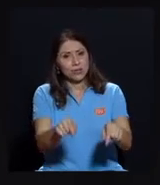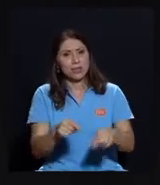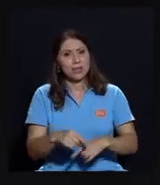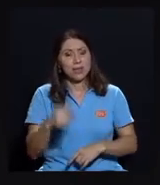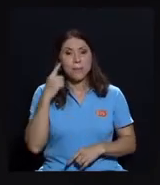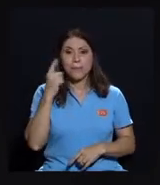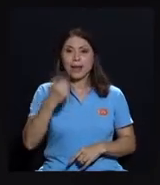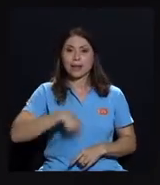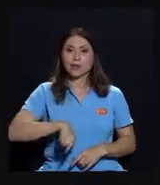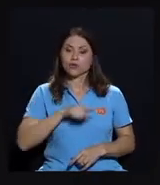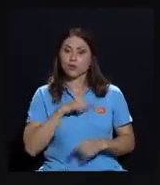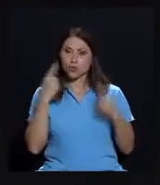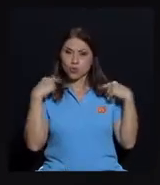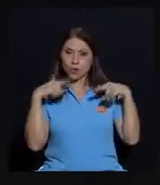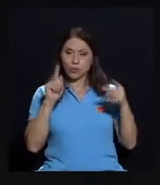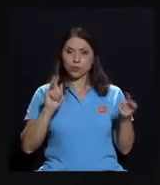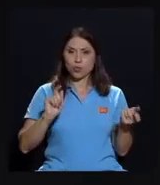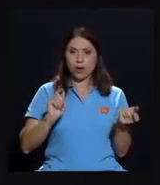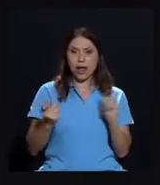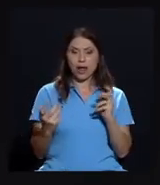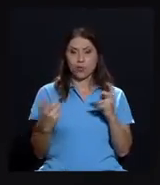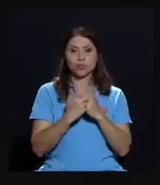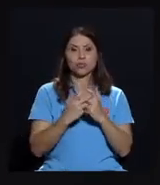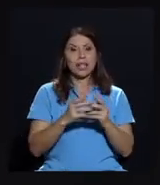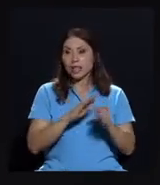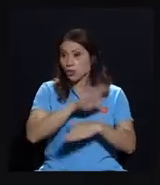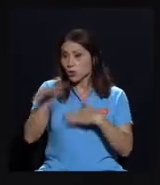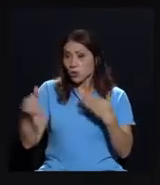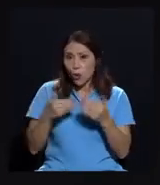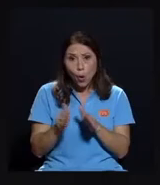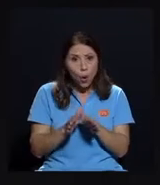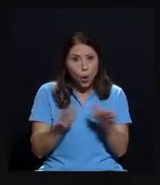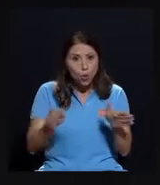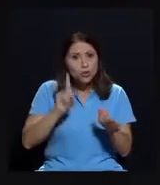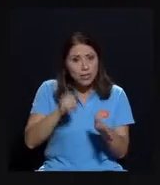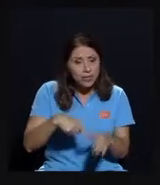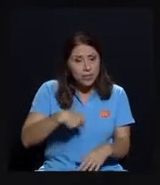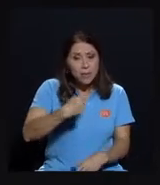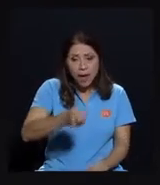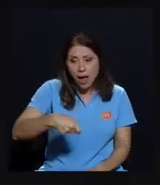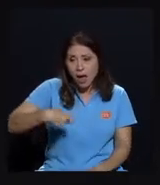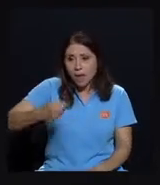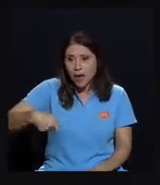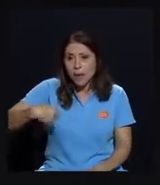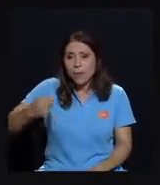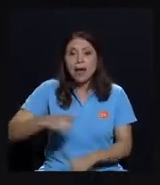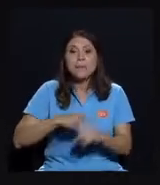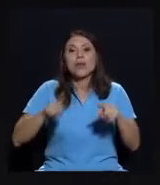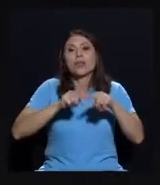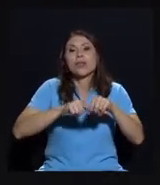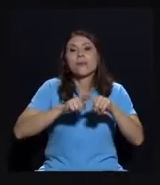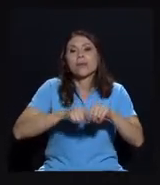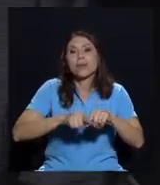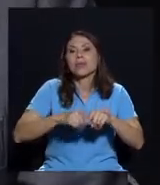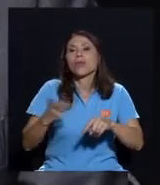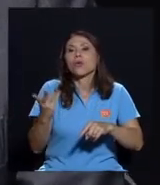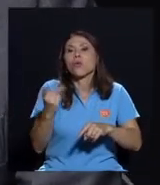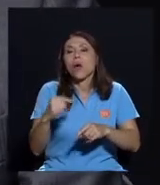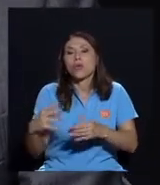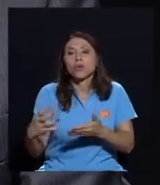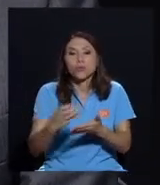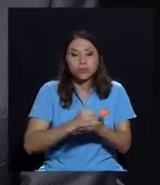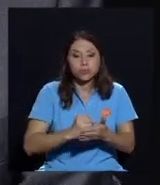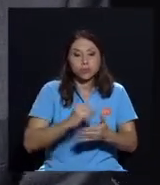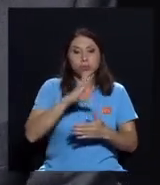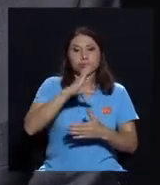que sea de que todos tenemos que pagar pero cada quien pagará según su capacidad de pago ahora el